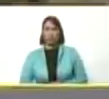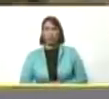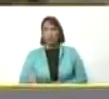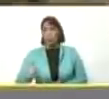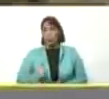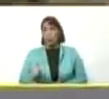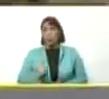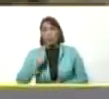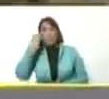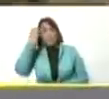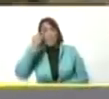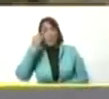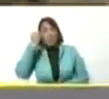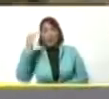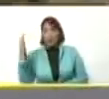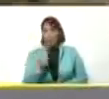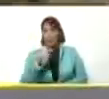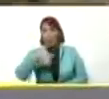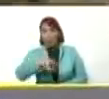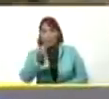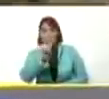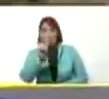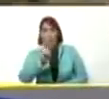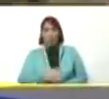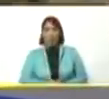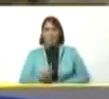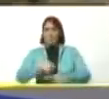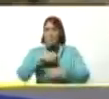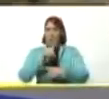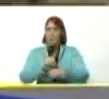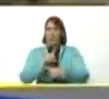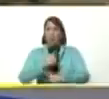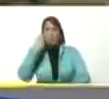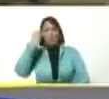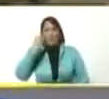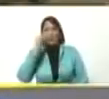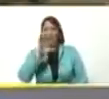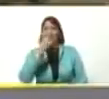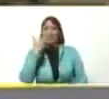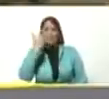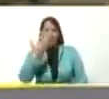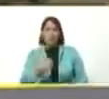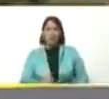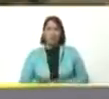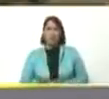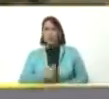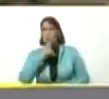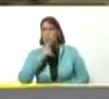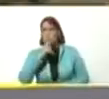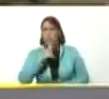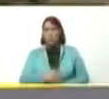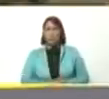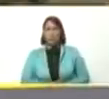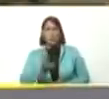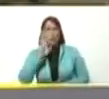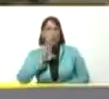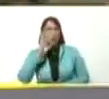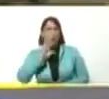Cualquiera que pensaba en venir a Venezuela, lo primero que pensaba es que era un país feo, horrible,